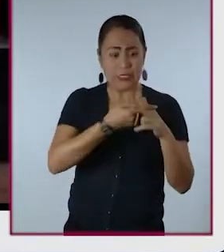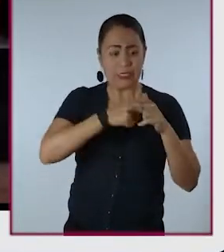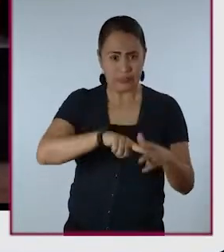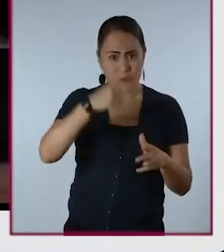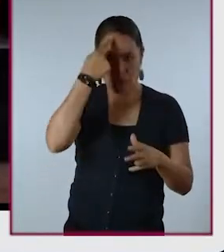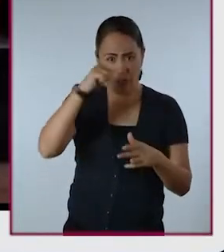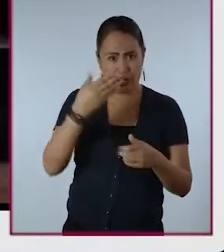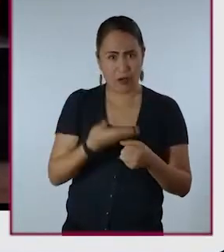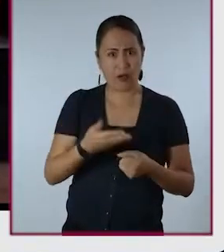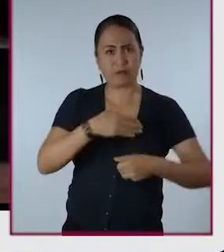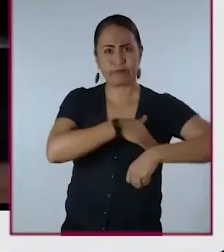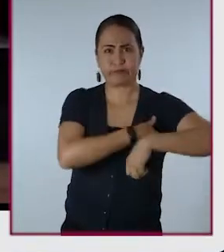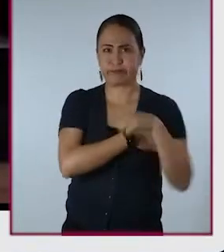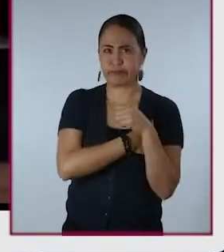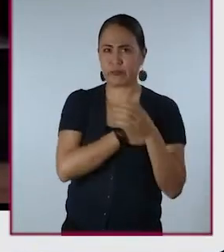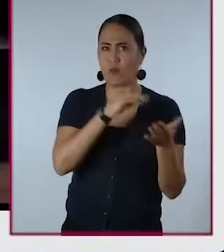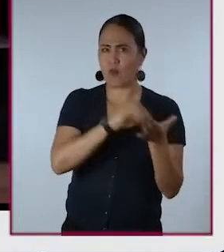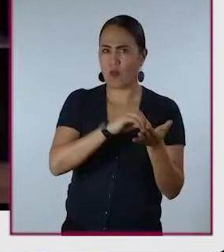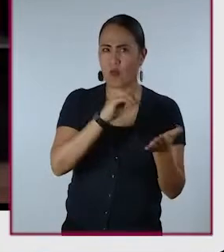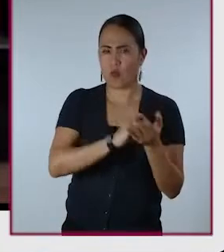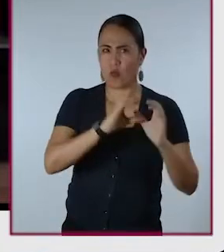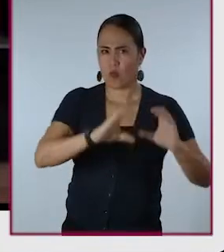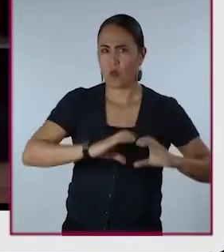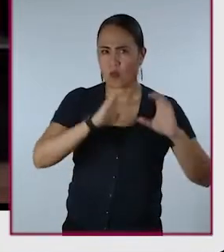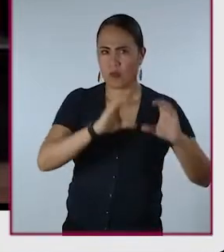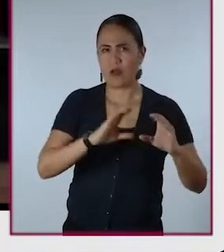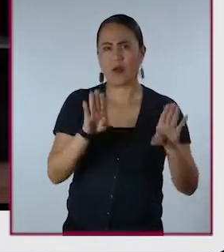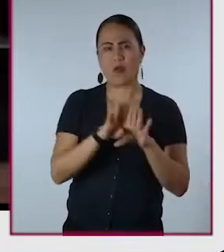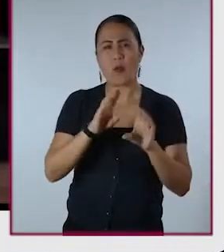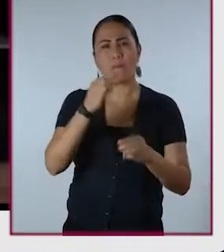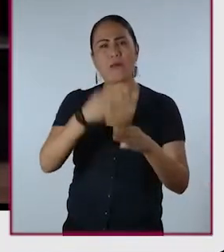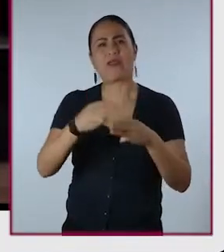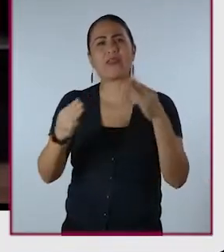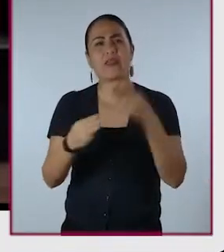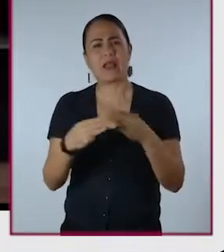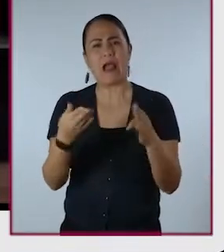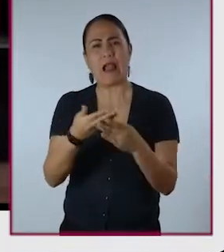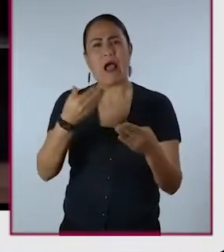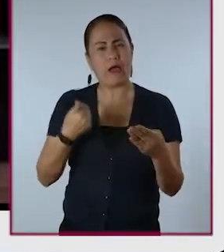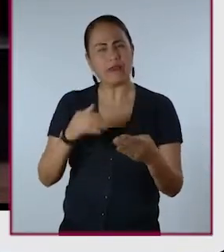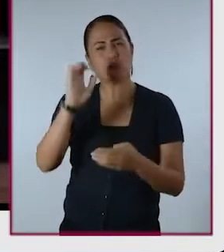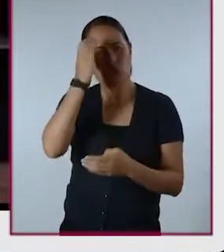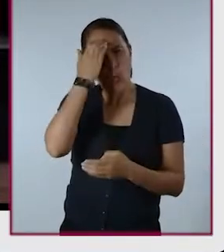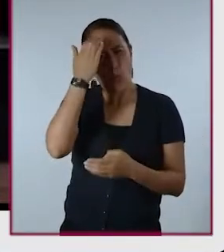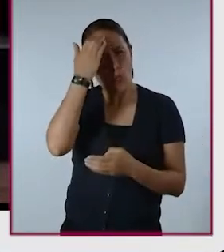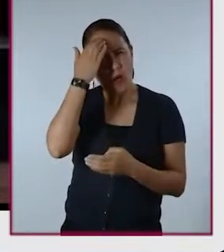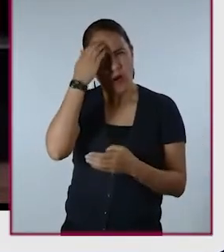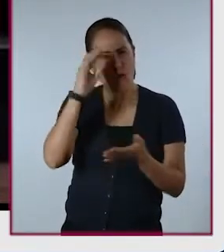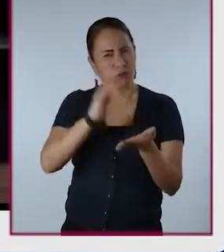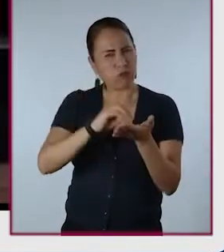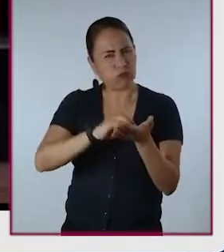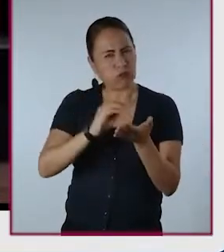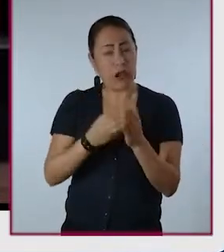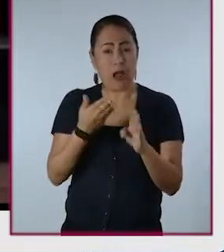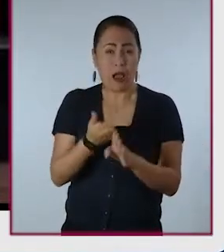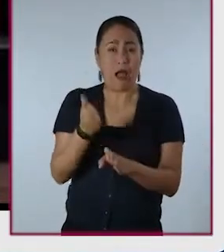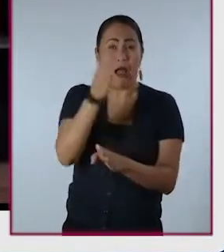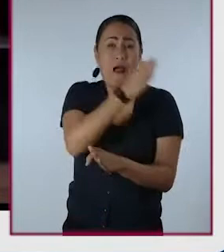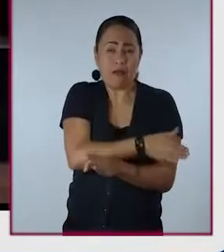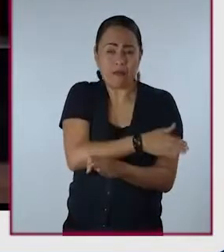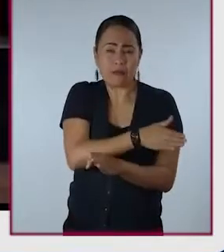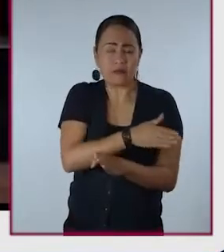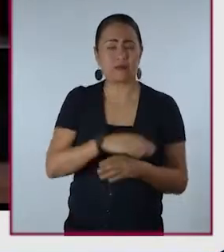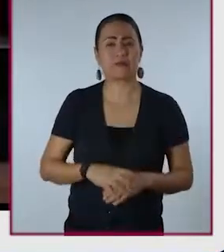de qué? De conocer la materialidad de las fotografías. Antes de que hubiera esa gran producción